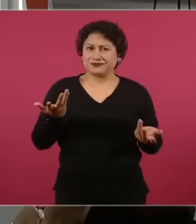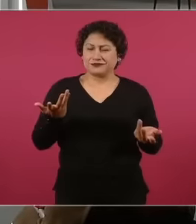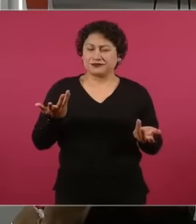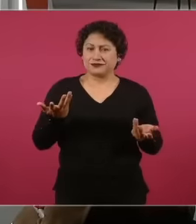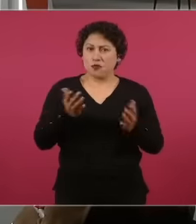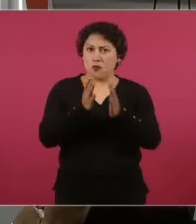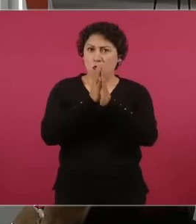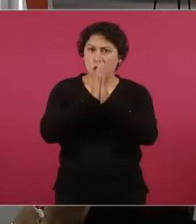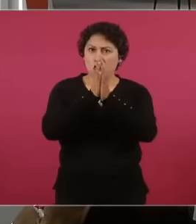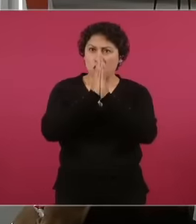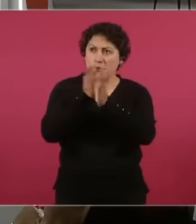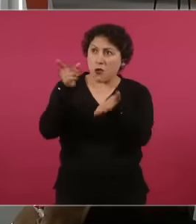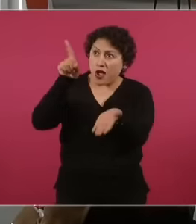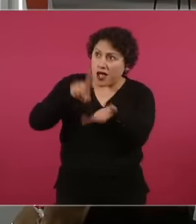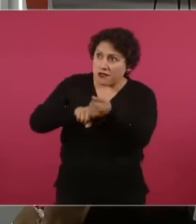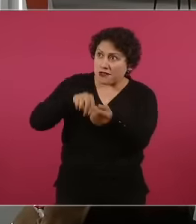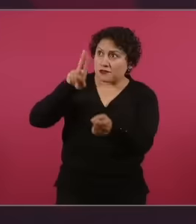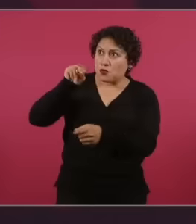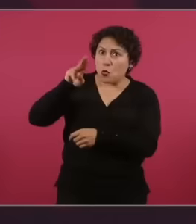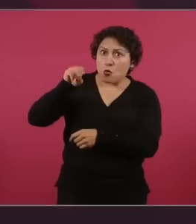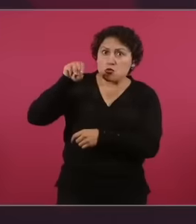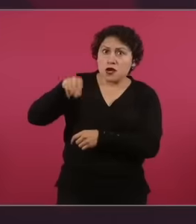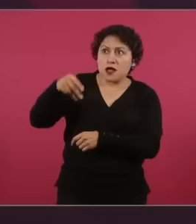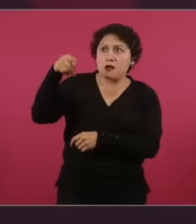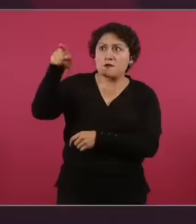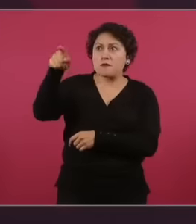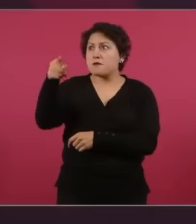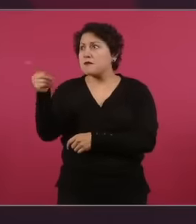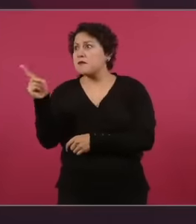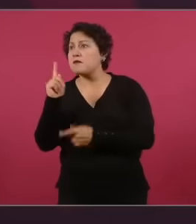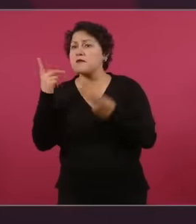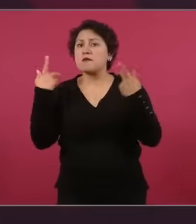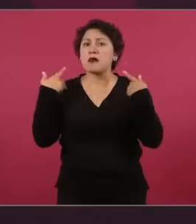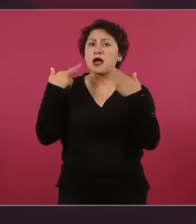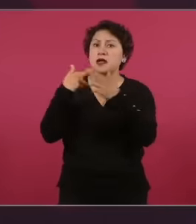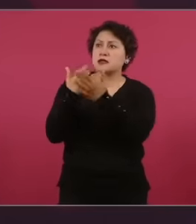maestro de asignatura,